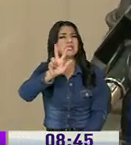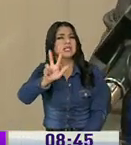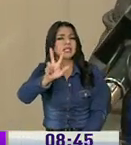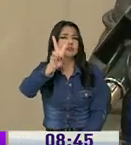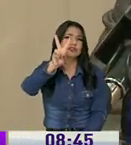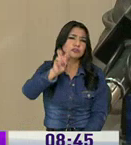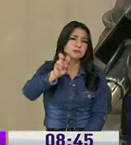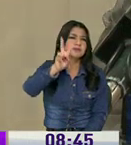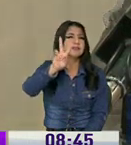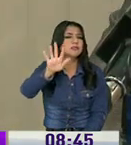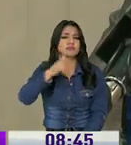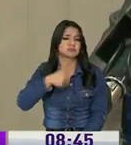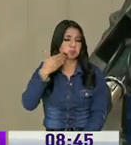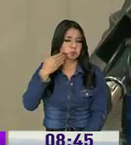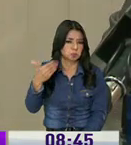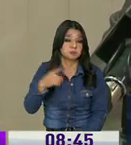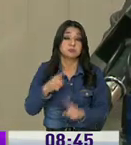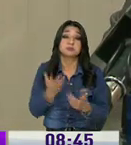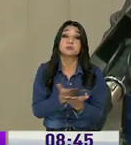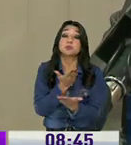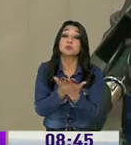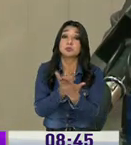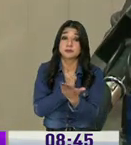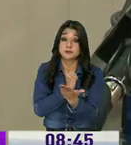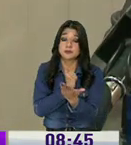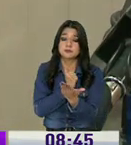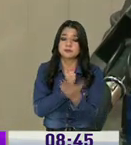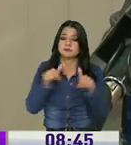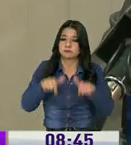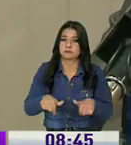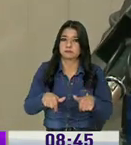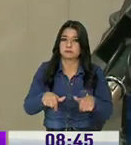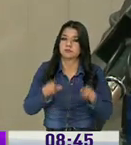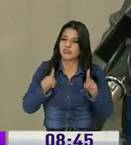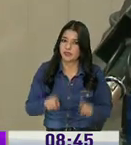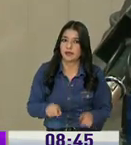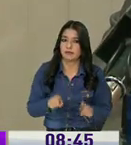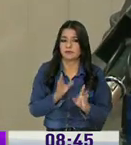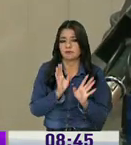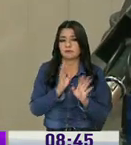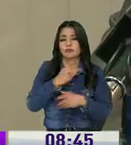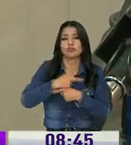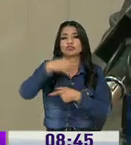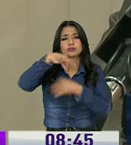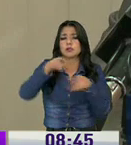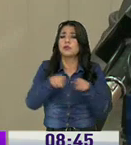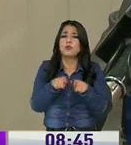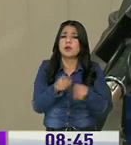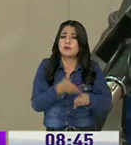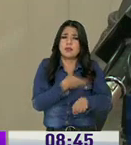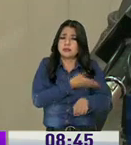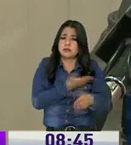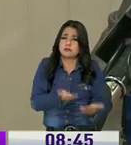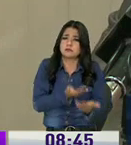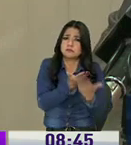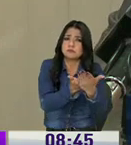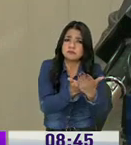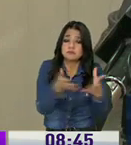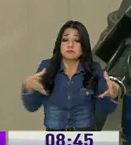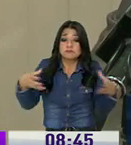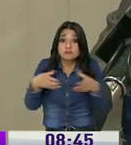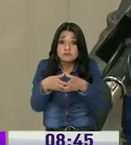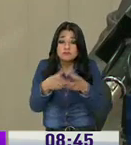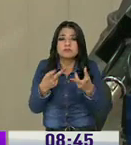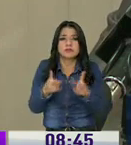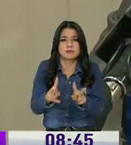el 2025. Es una propuesta que tenemos que hacer como función electoral, como lo hicimos en estas conjuntamente